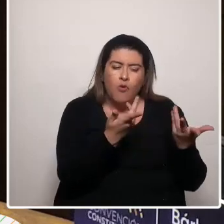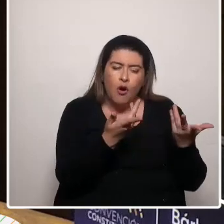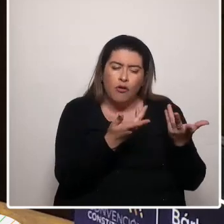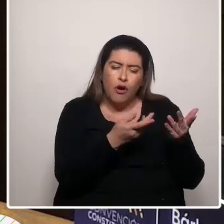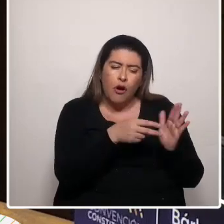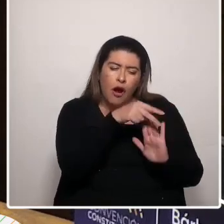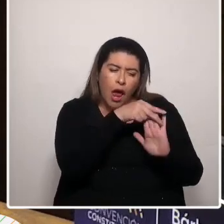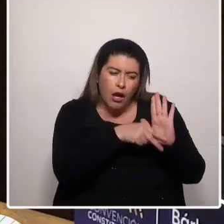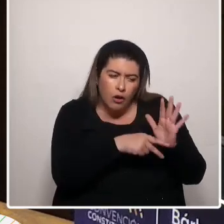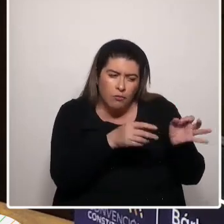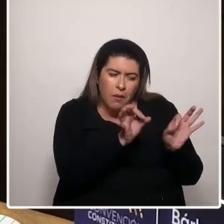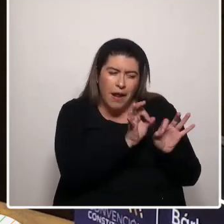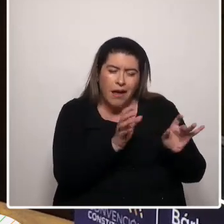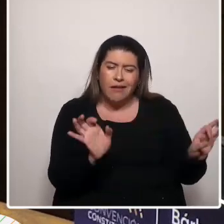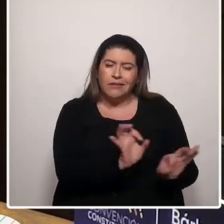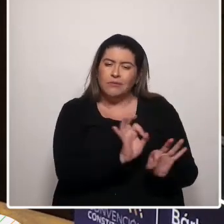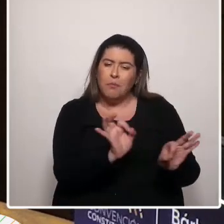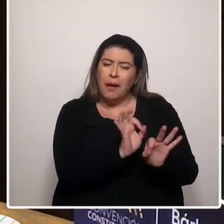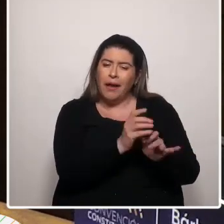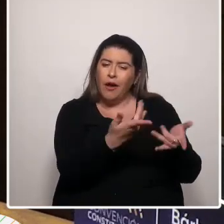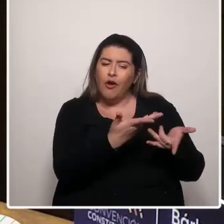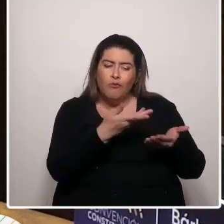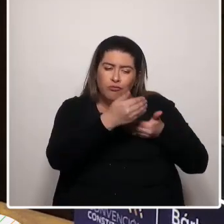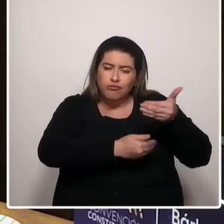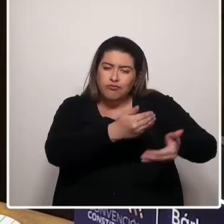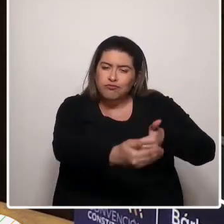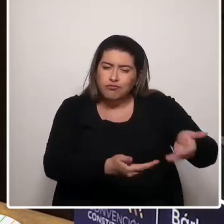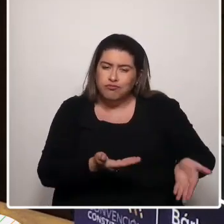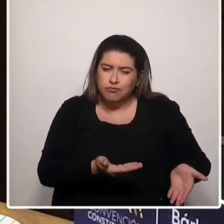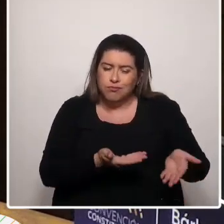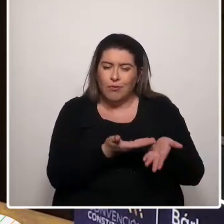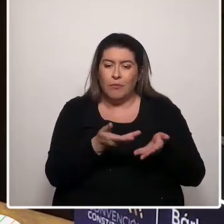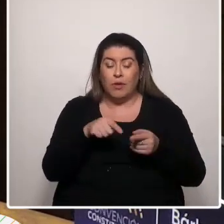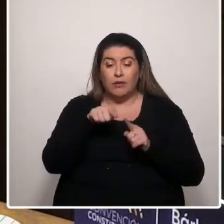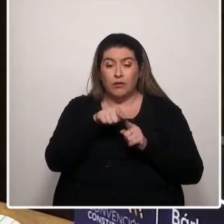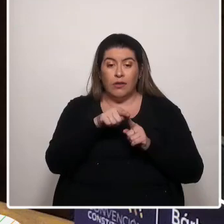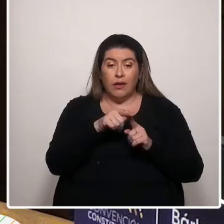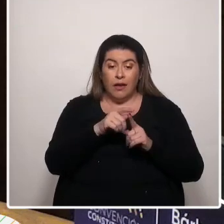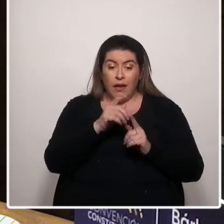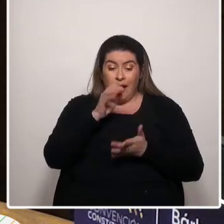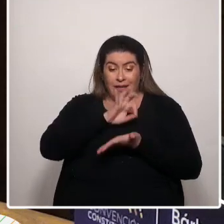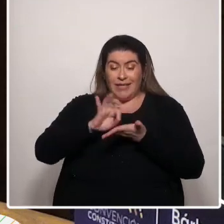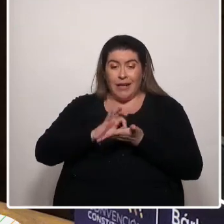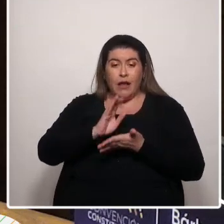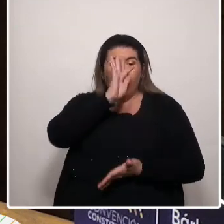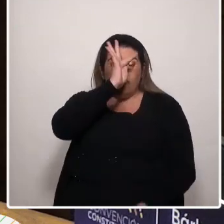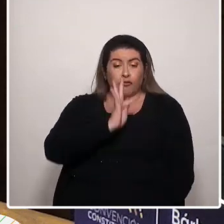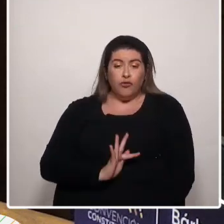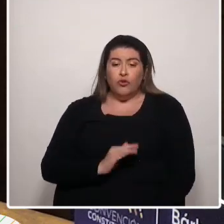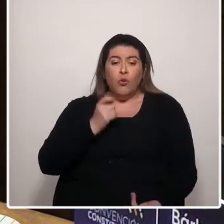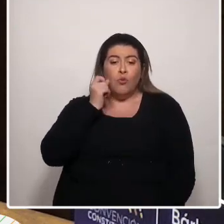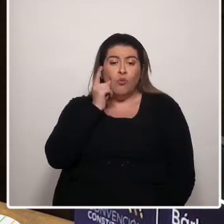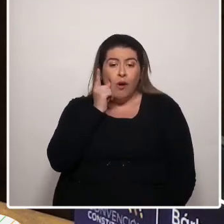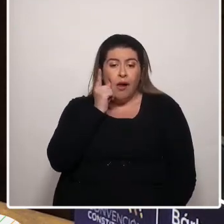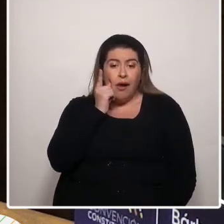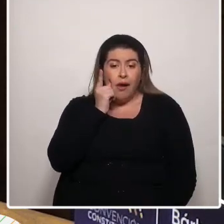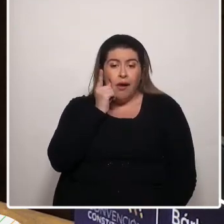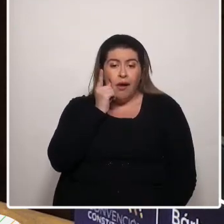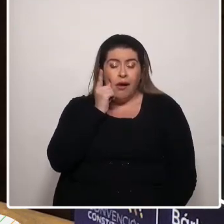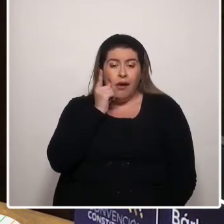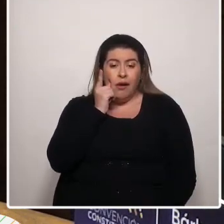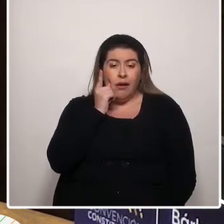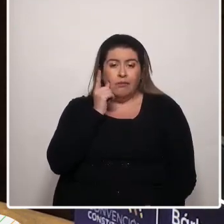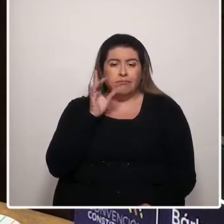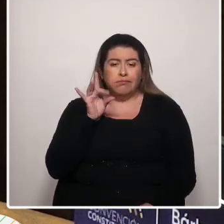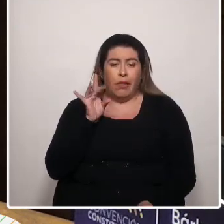así se está haciendo ahora en su aplicación. Y además que solo su función es colaborar con la sistematización de las propuestas que se discutan